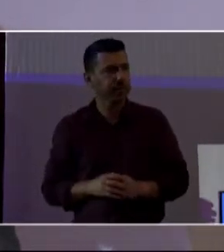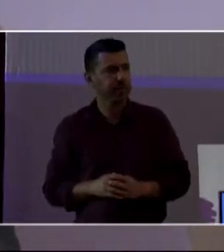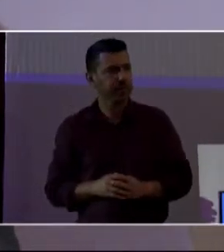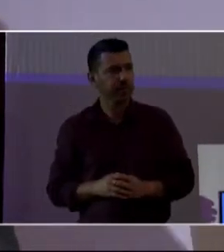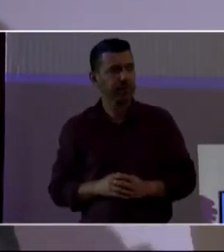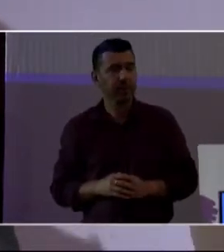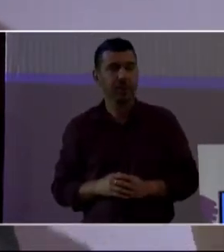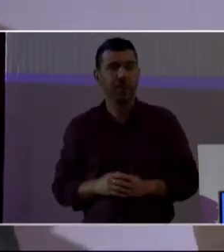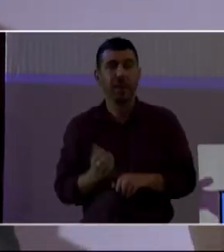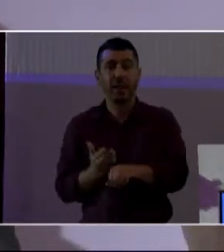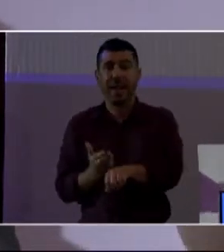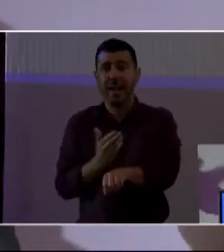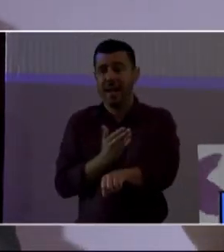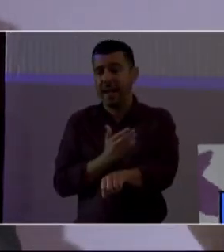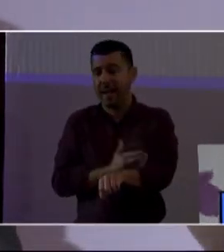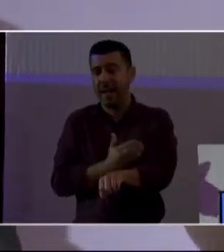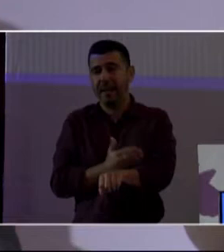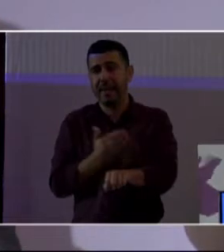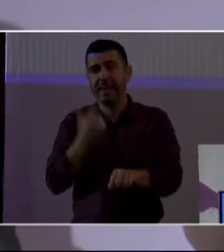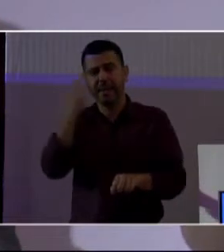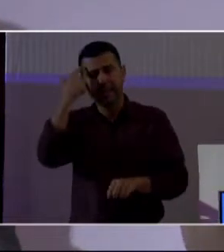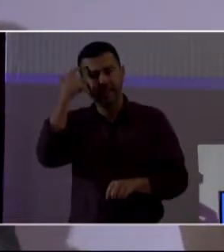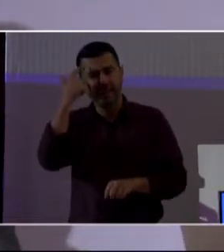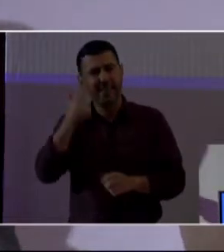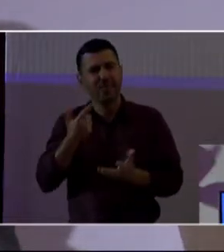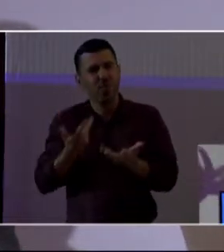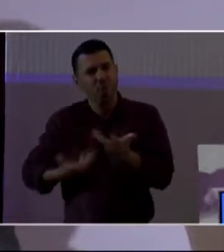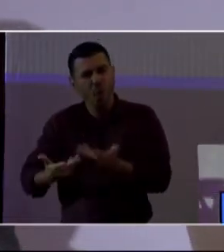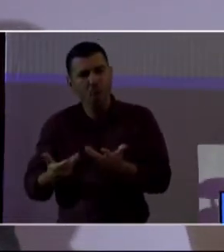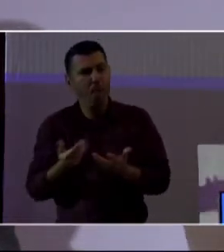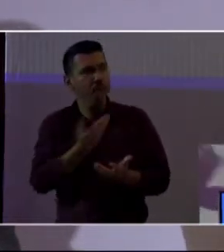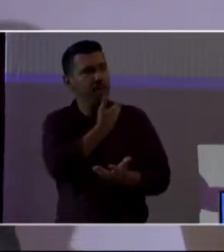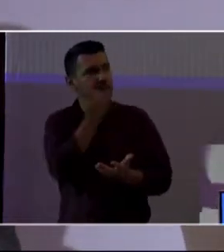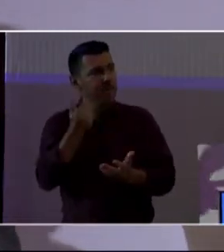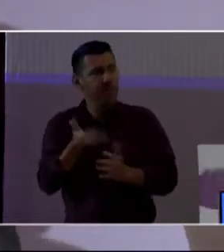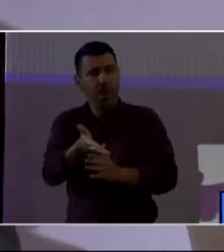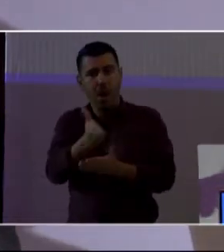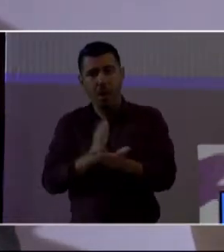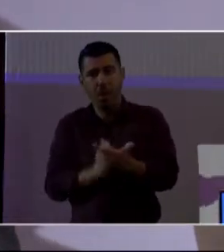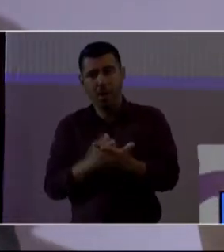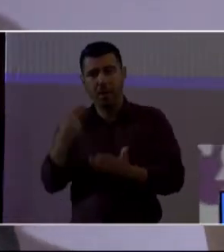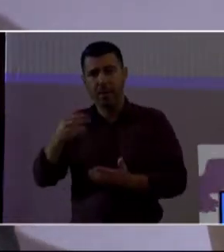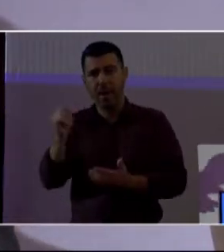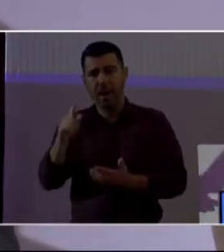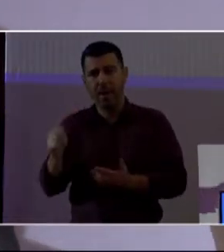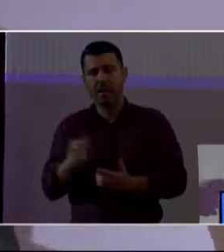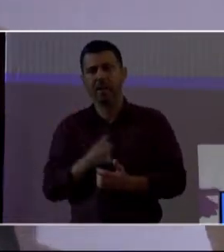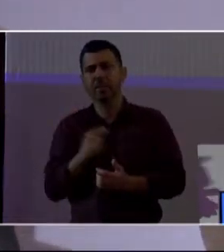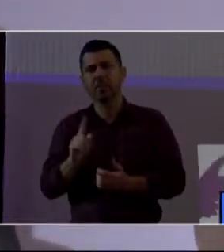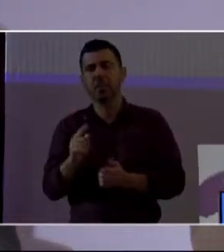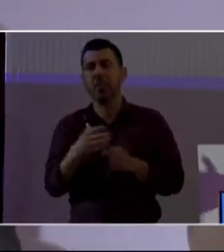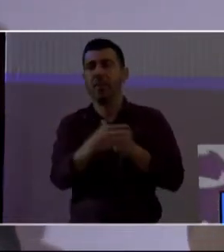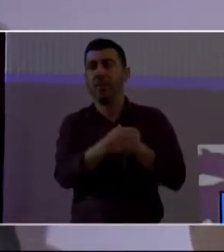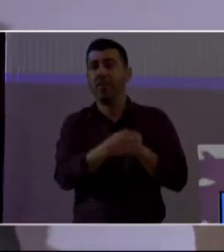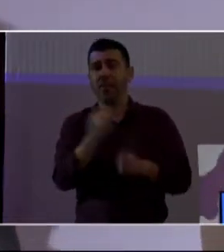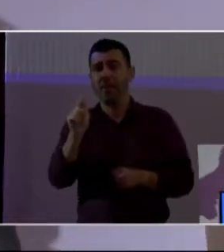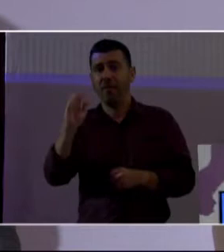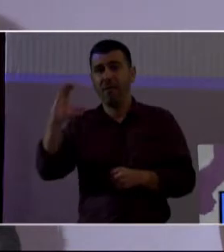Fuera de eso dijimos, bueno, nosotros no podemos producir solamente aguacate Hass, nosotros tenemos que generar un modelo nuevo, porque la FARC siempre dijo y en su